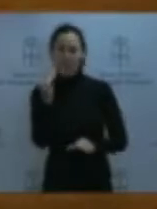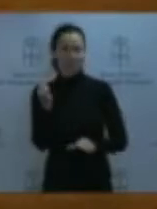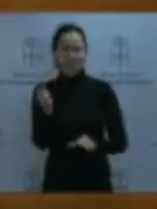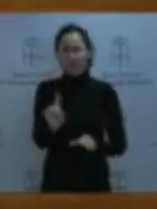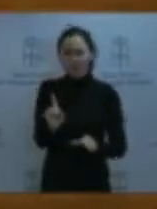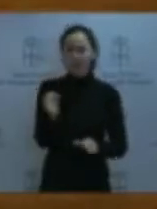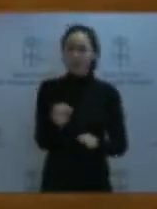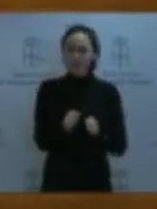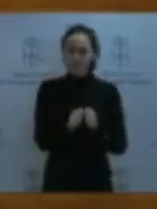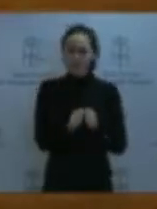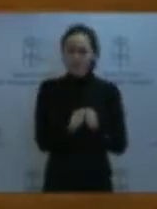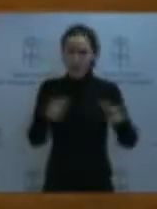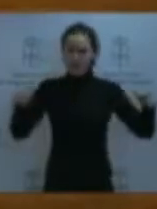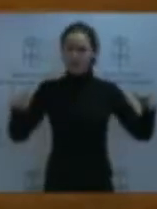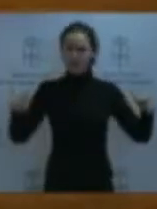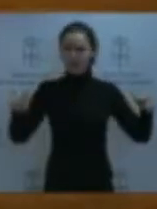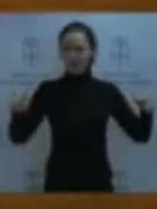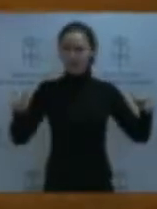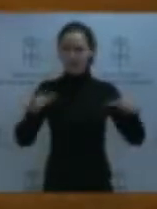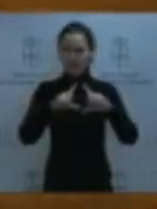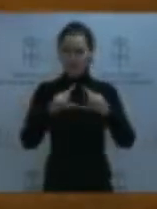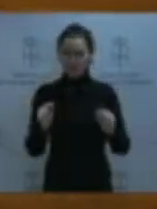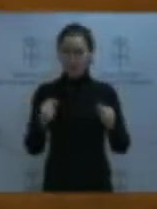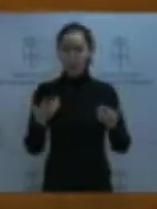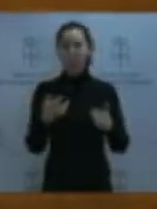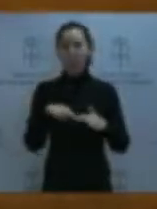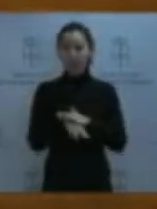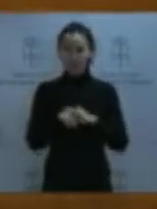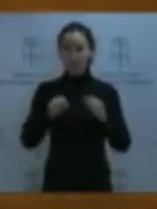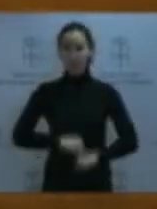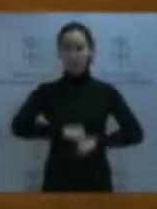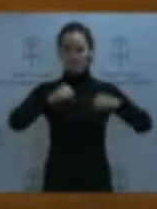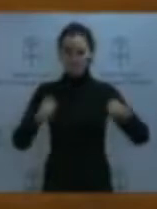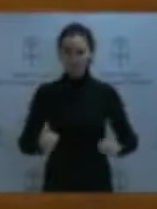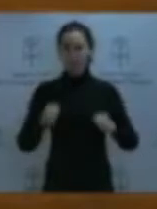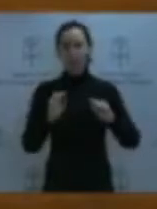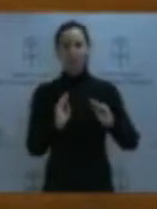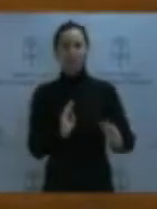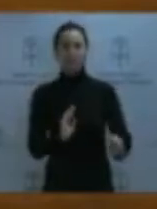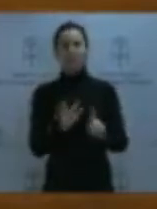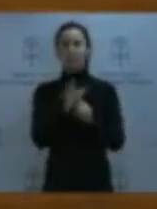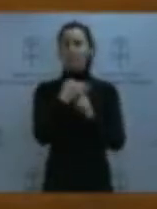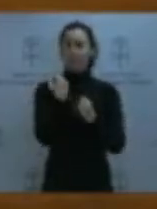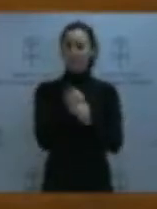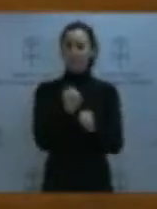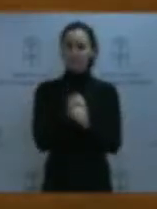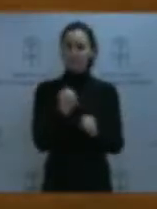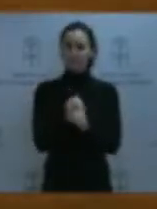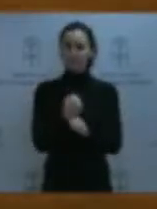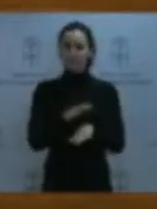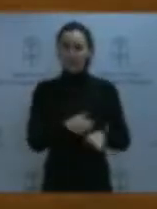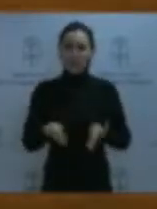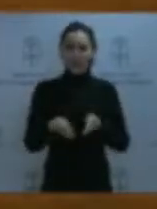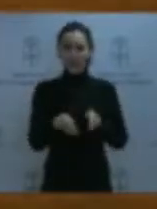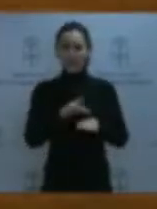de Asturias, tenía que destinarse recursos y consolidar la situación laboral de los